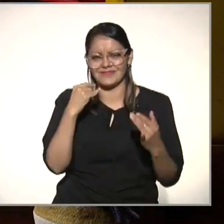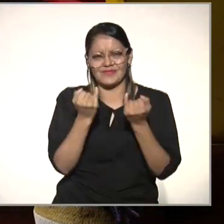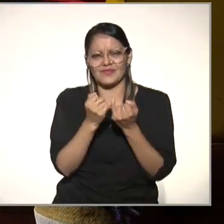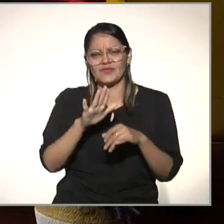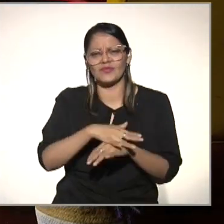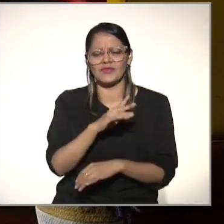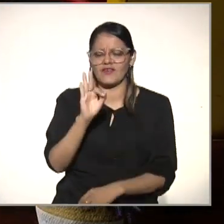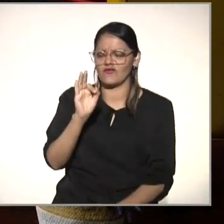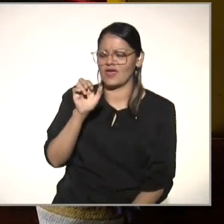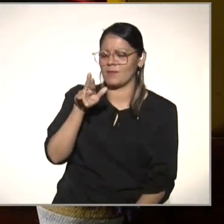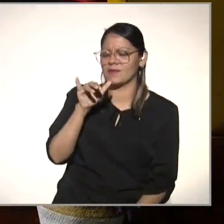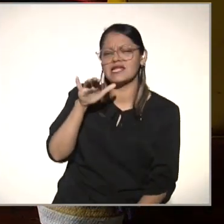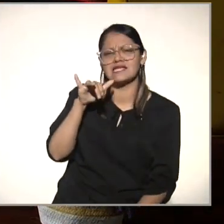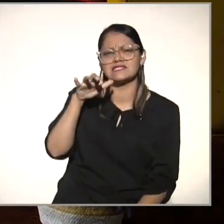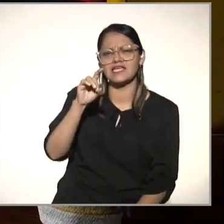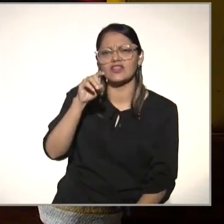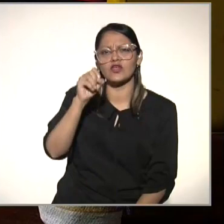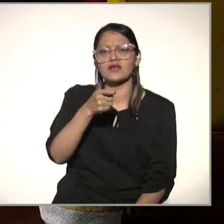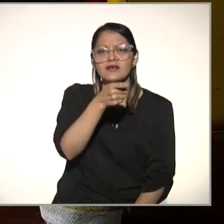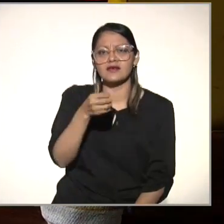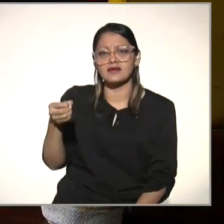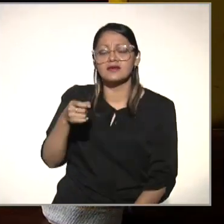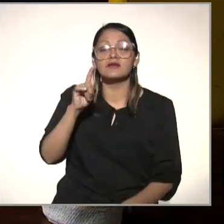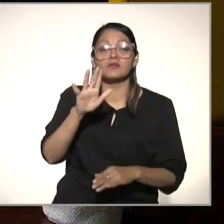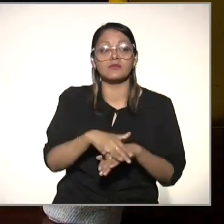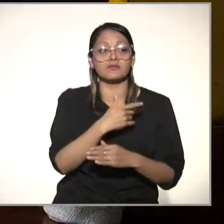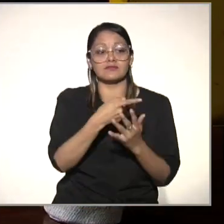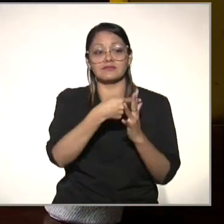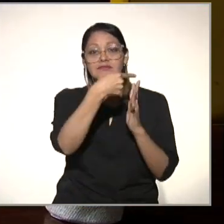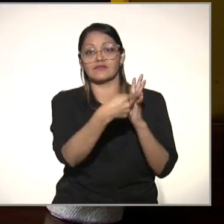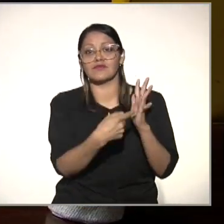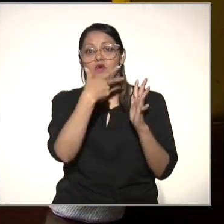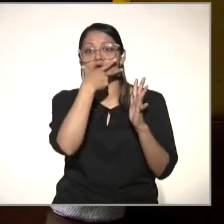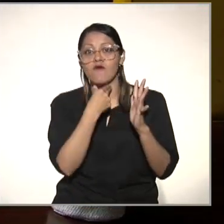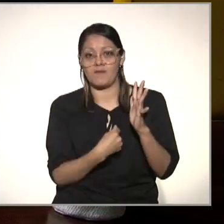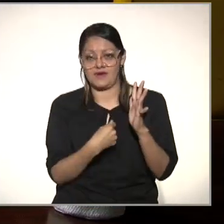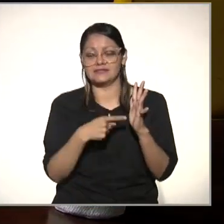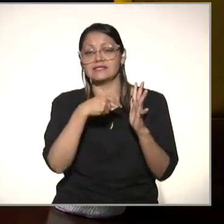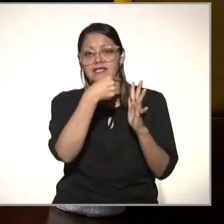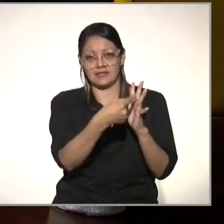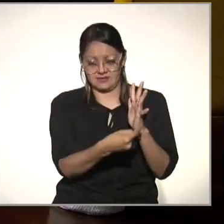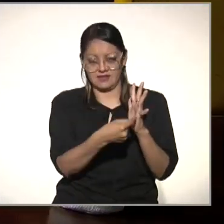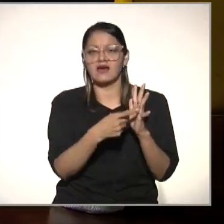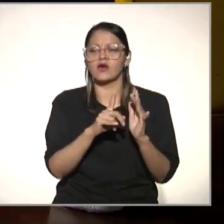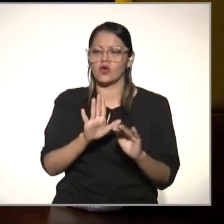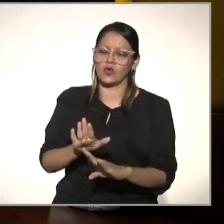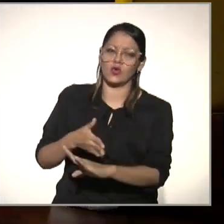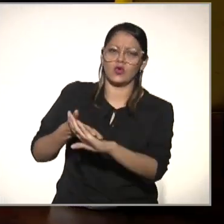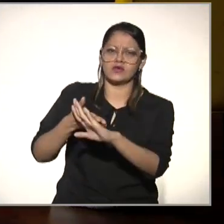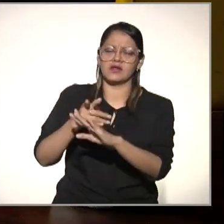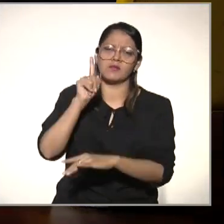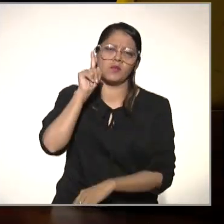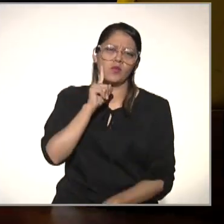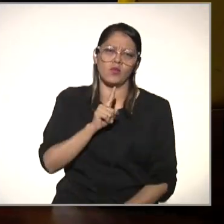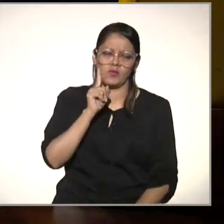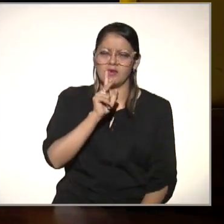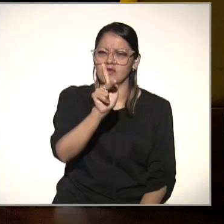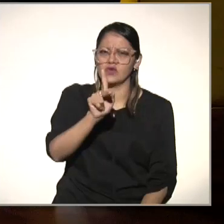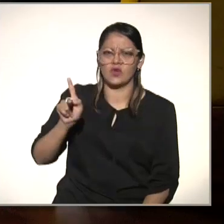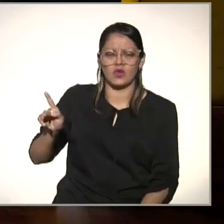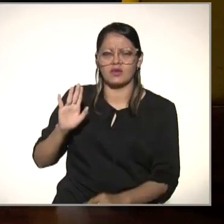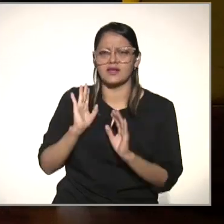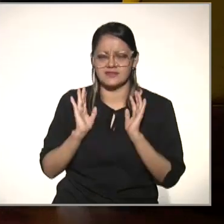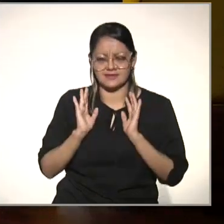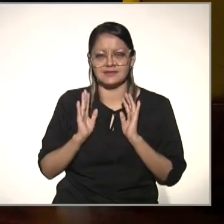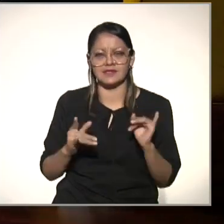estructural, donde suele ser la violencia de varones heterosexuales, cis, hacia todo tipo de corporalidades.